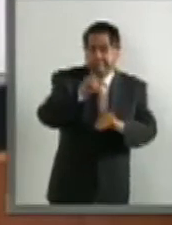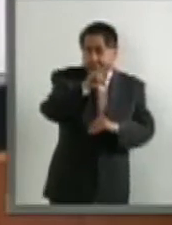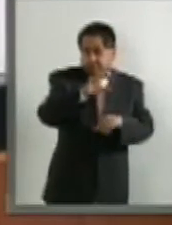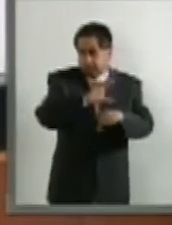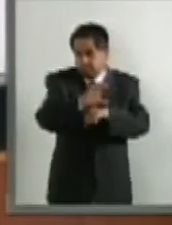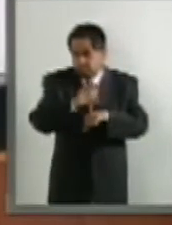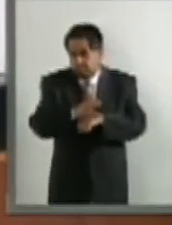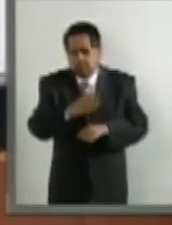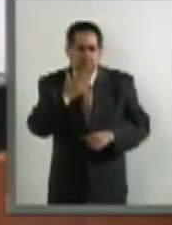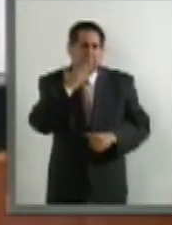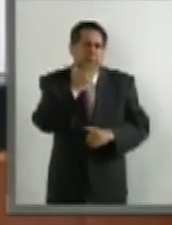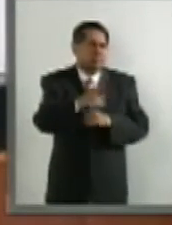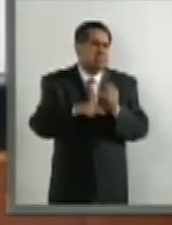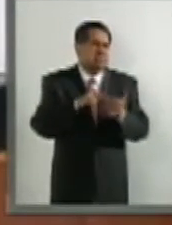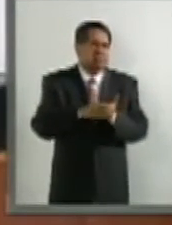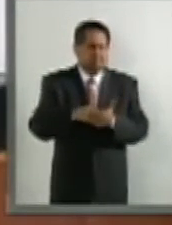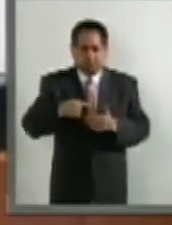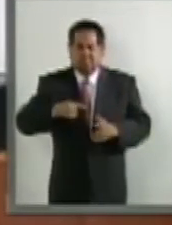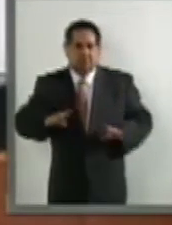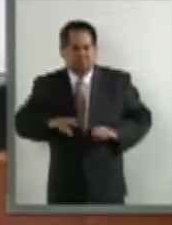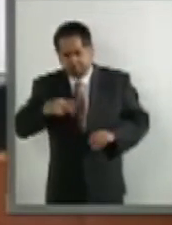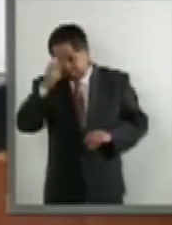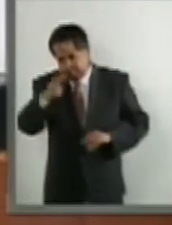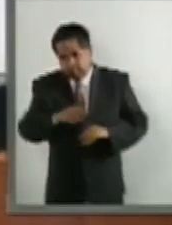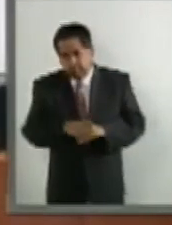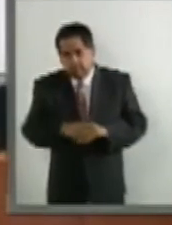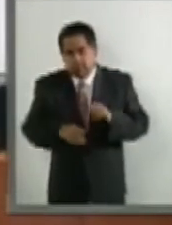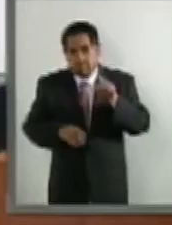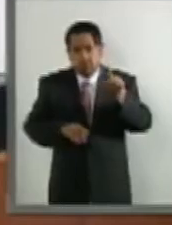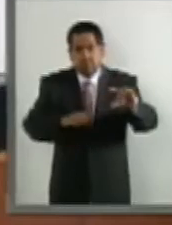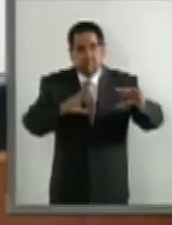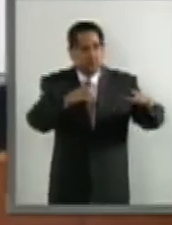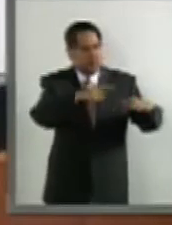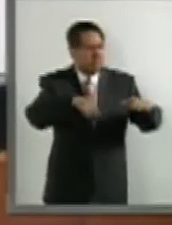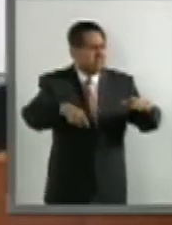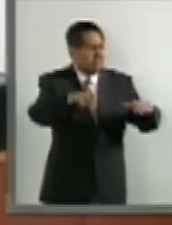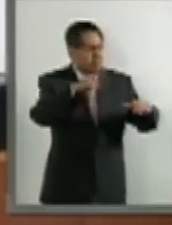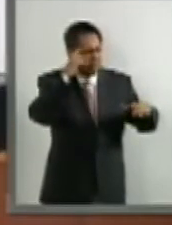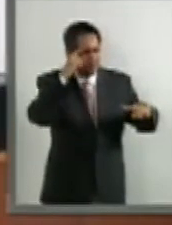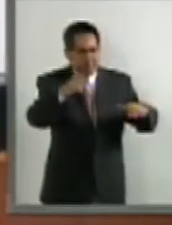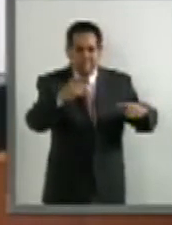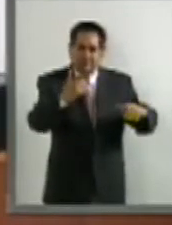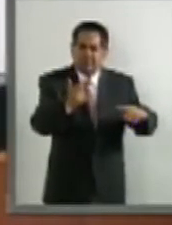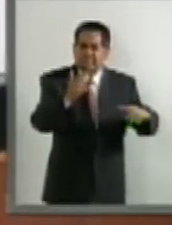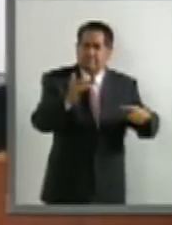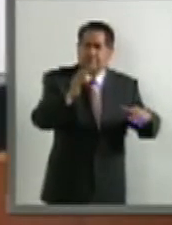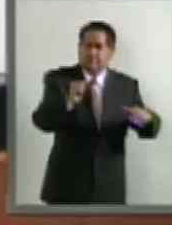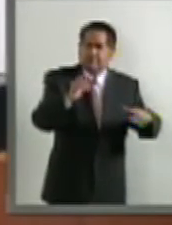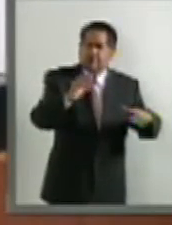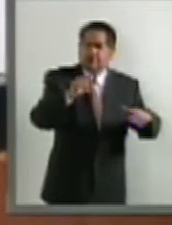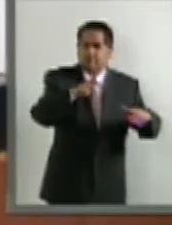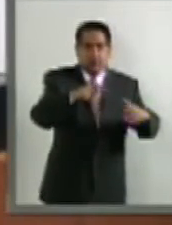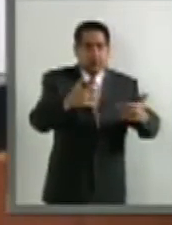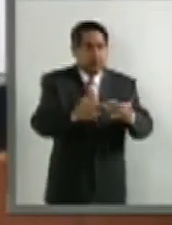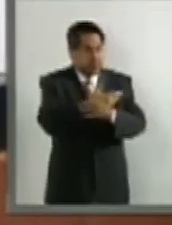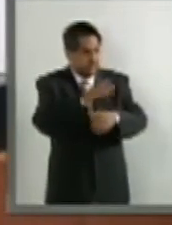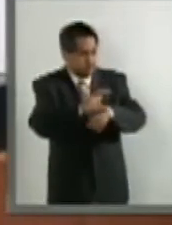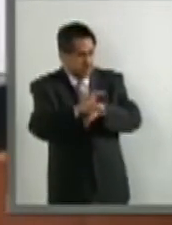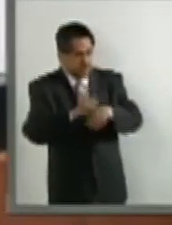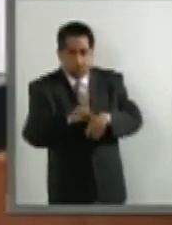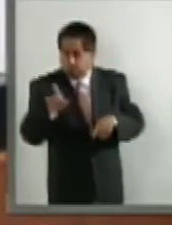país de Colombia, en la tierra de Álvaro Mutis y de García Márquez. Creo que va a ser